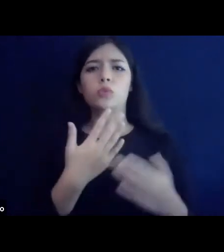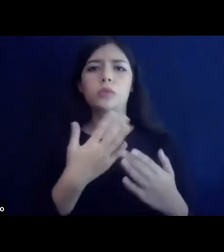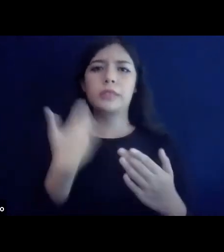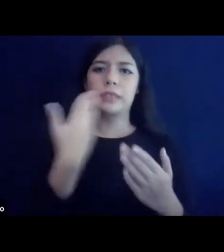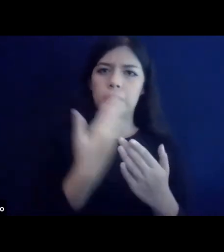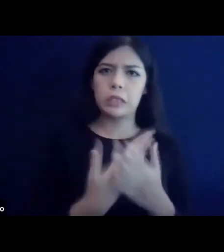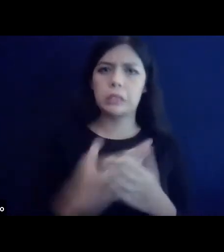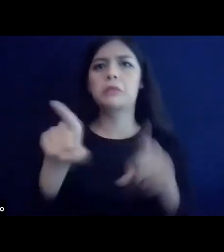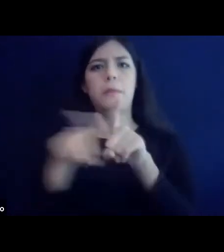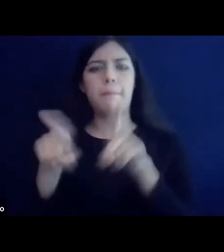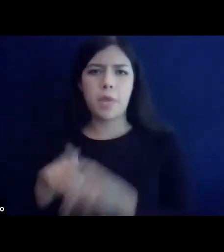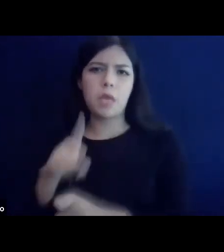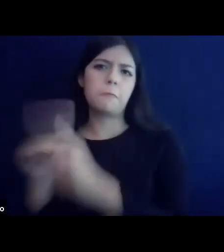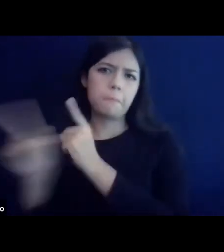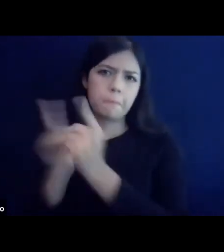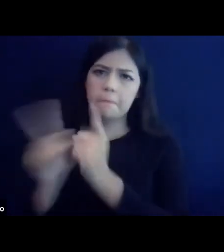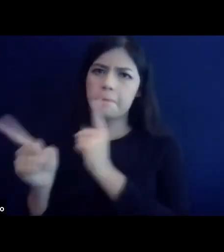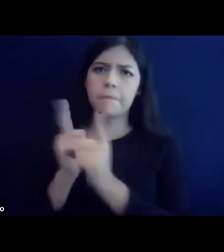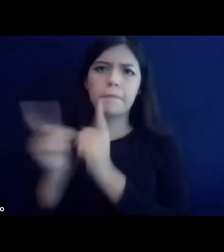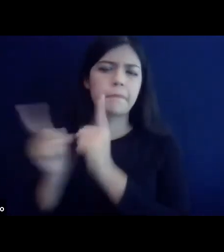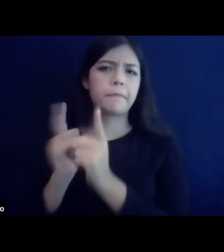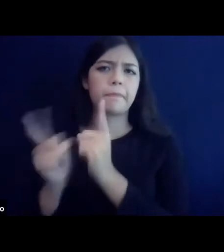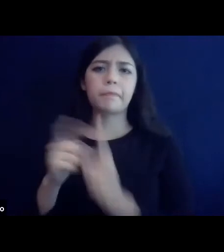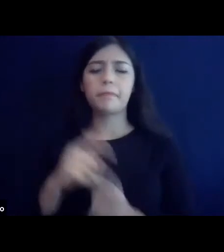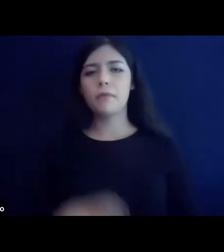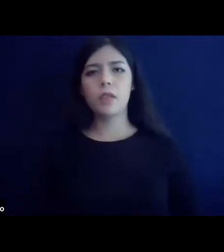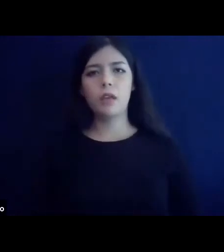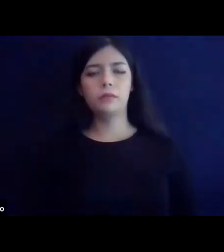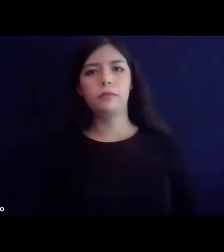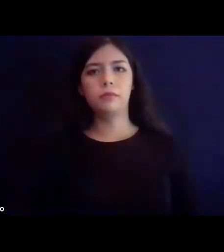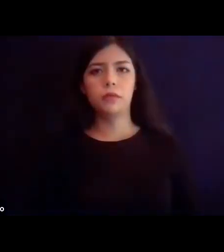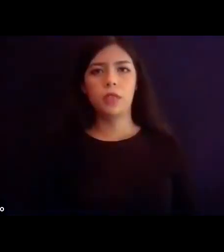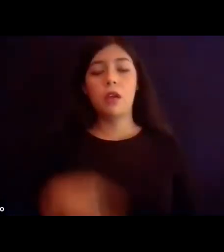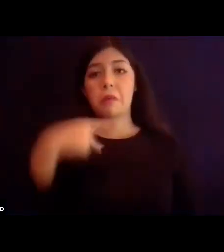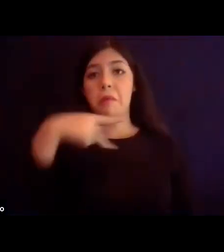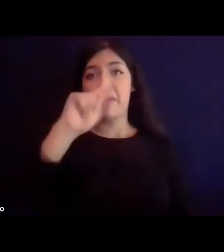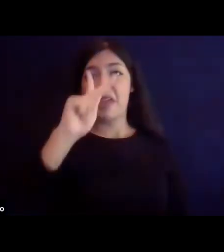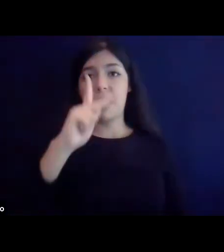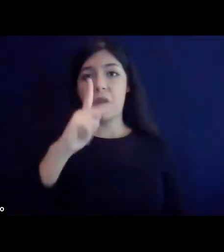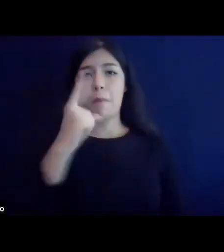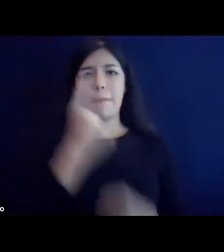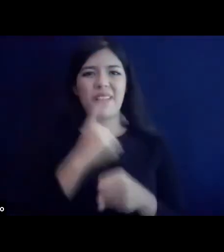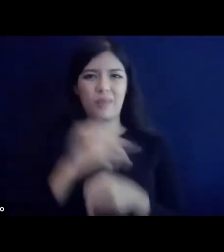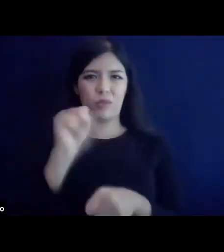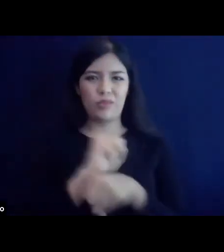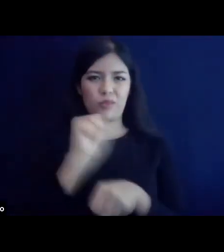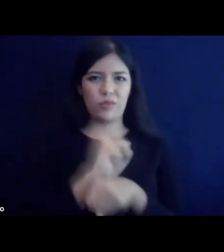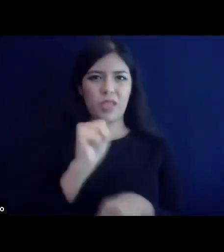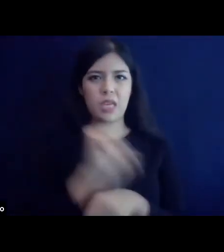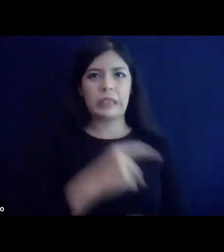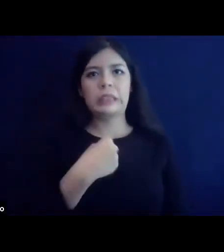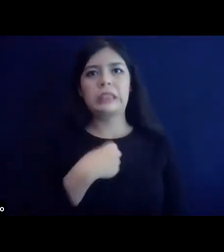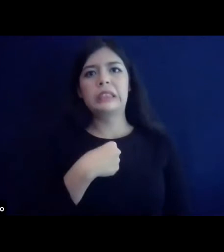de secundaria, perdí porque empecé a tener problemas de audición más fuertes después de que tuve